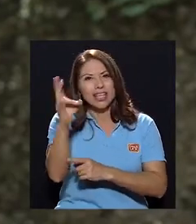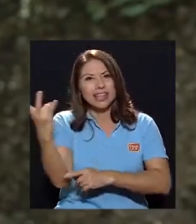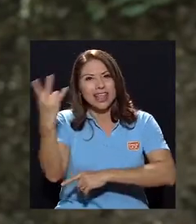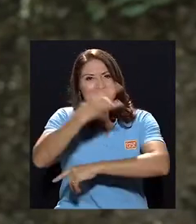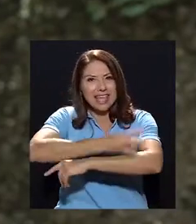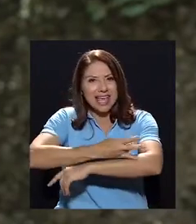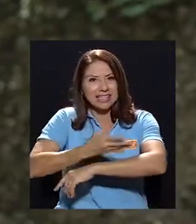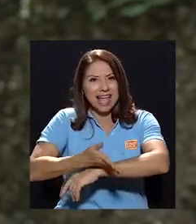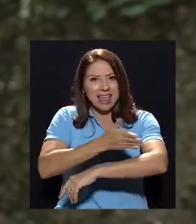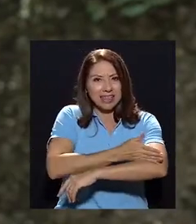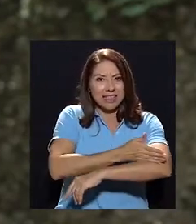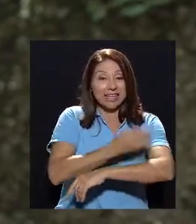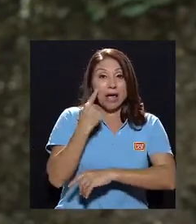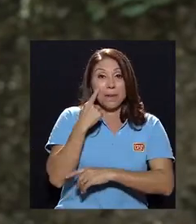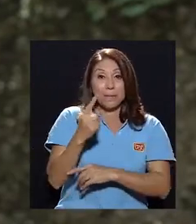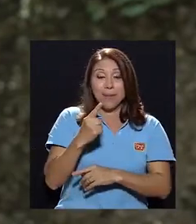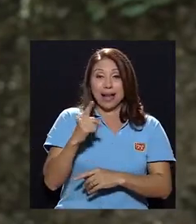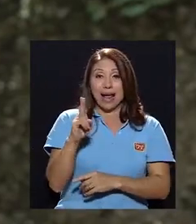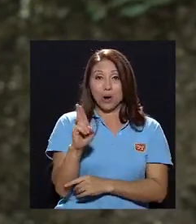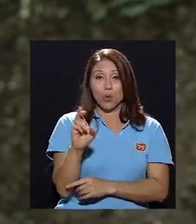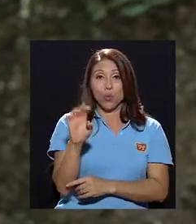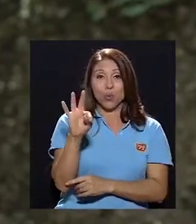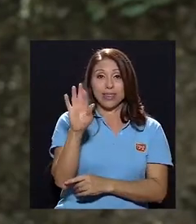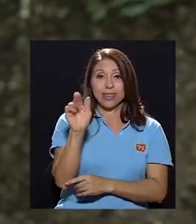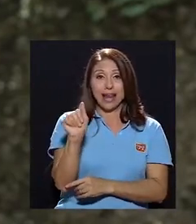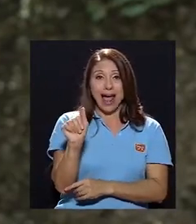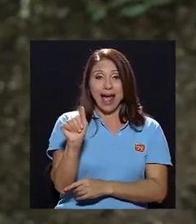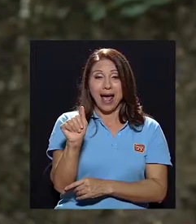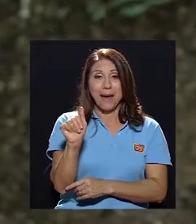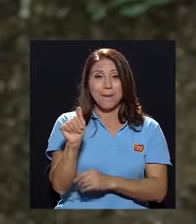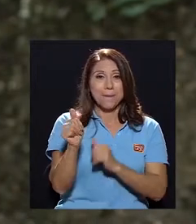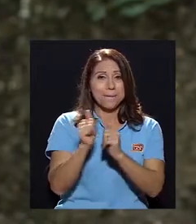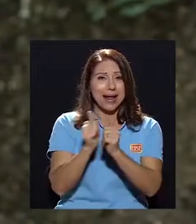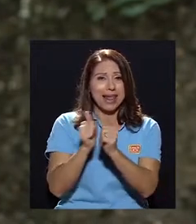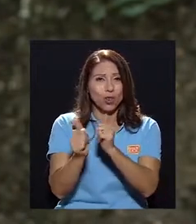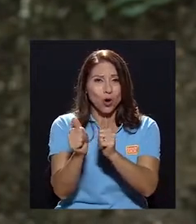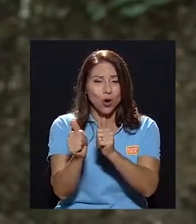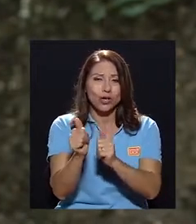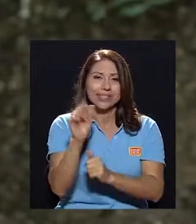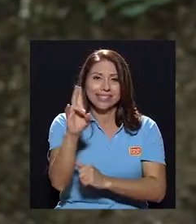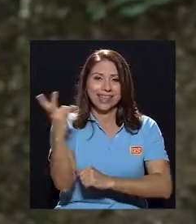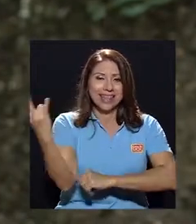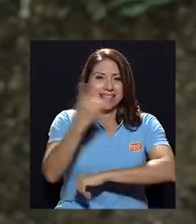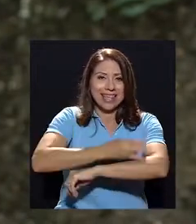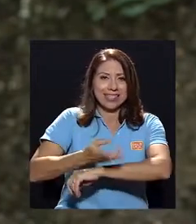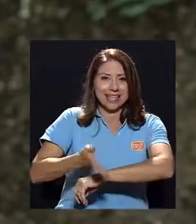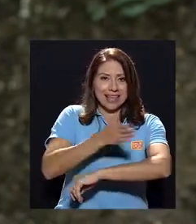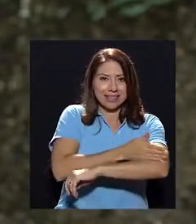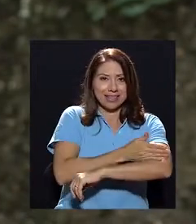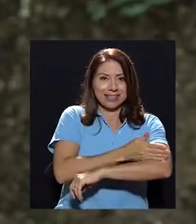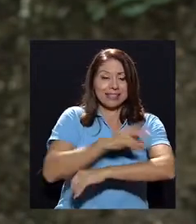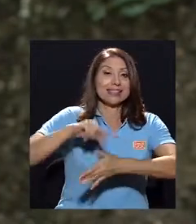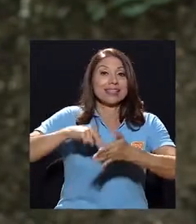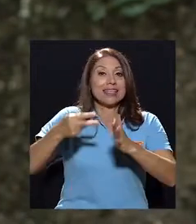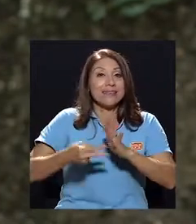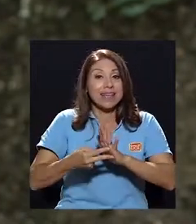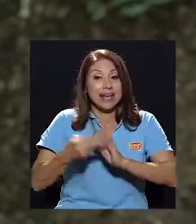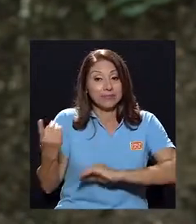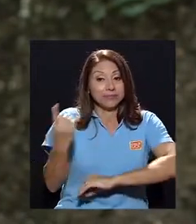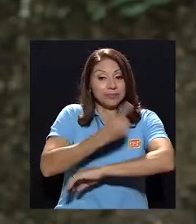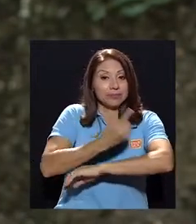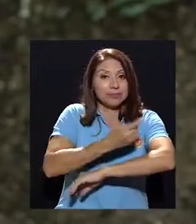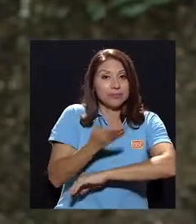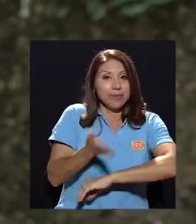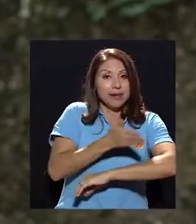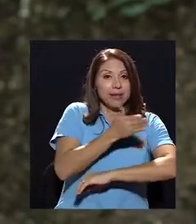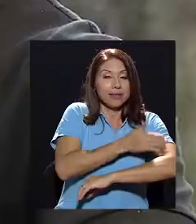ultramaratón como unos 7 días antes. Entonces, uh-huh. eso lo que quiere decir es que ya varios días antes, el atleta empieza a comer más